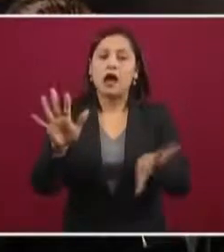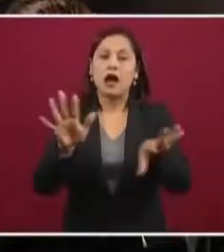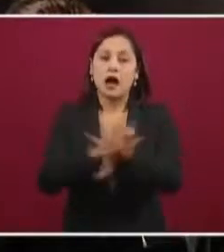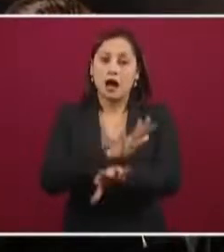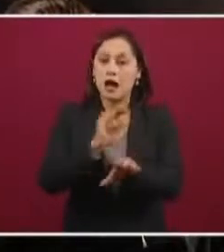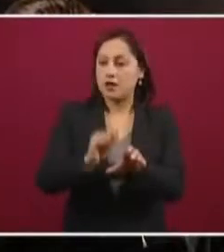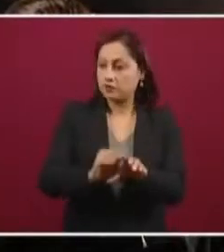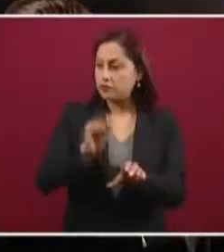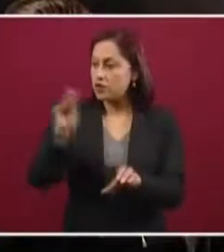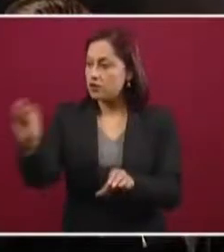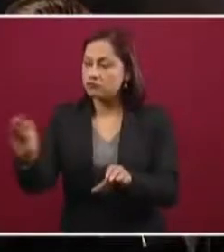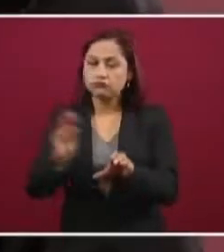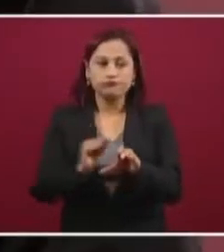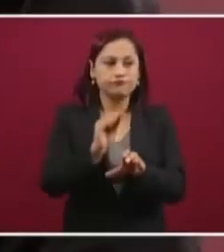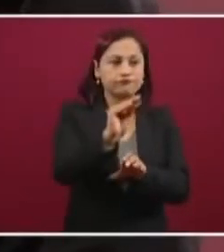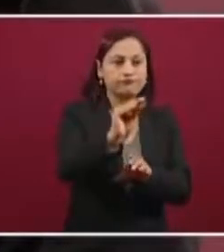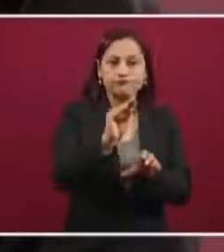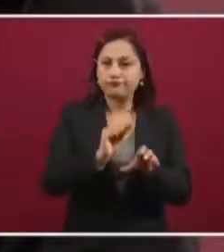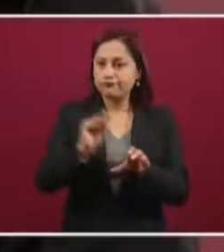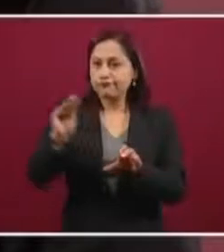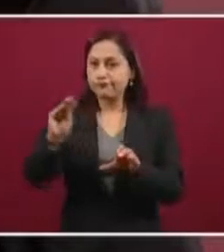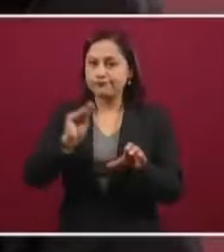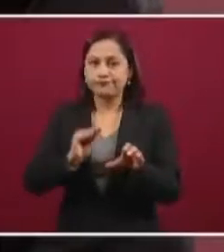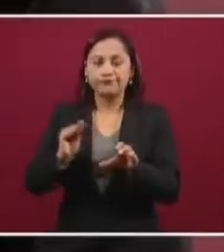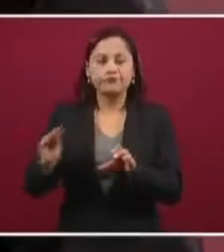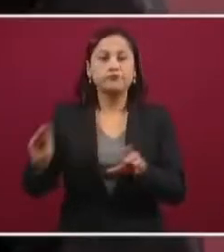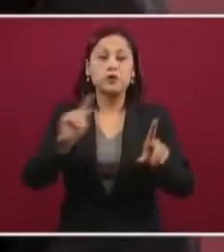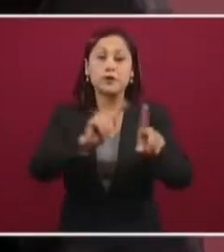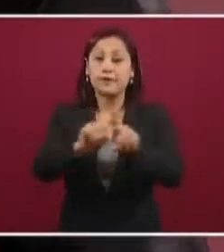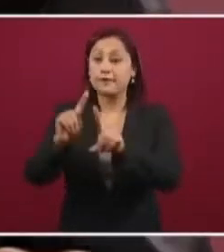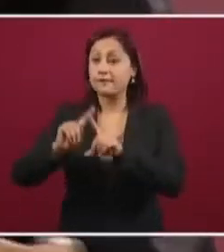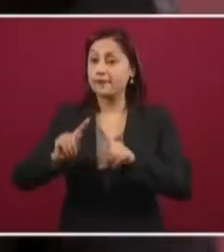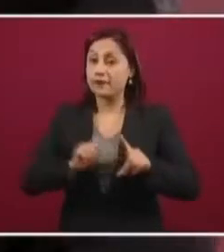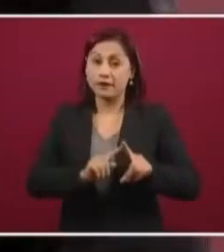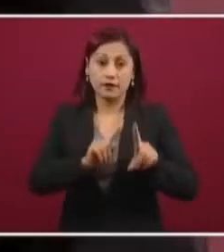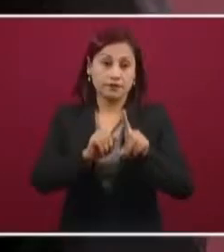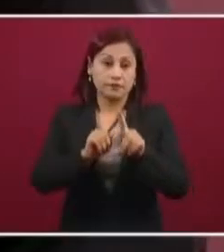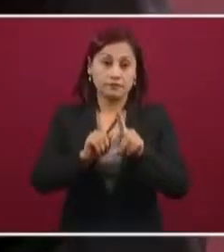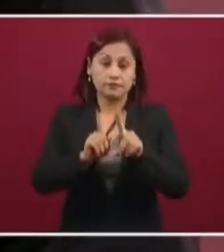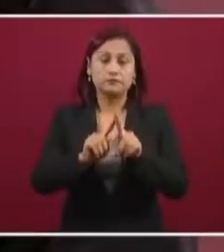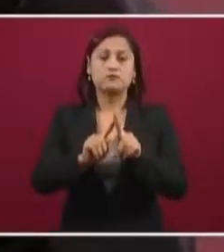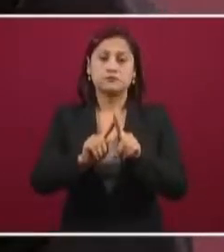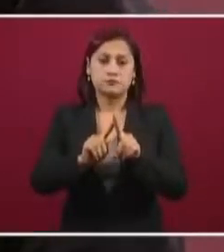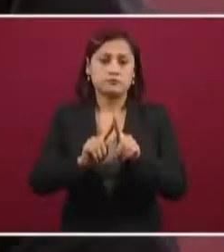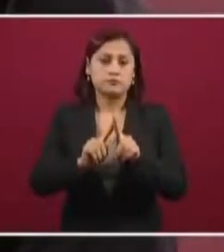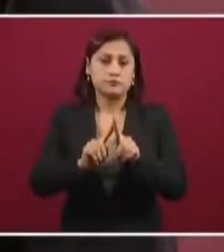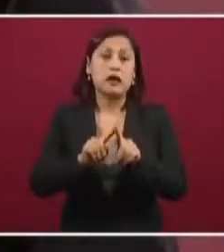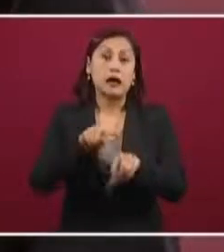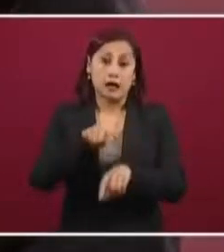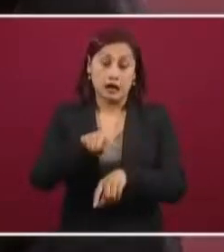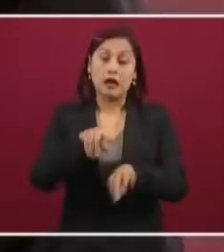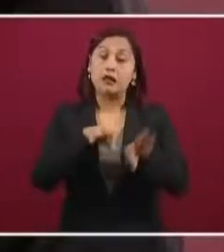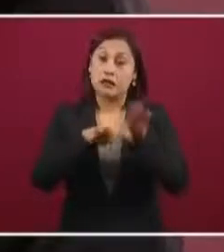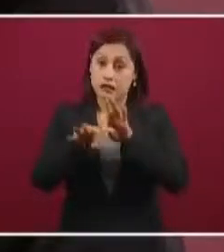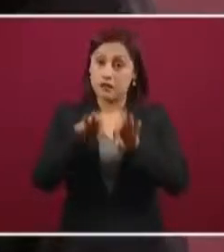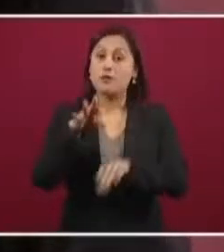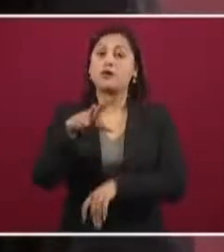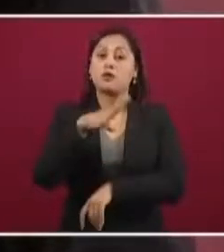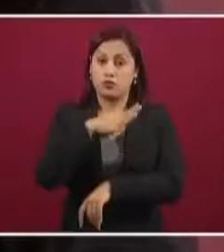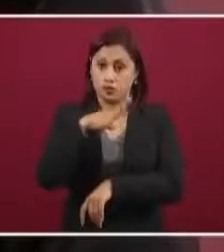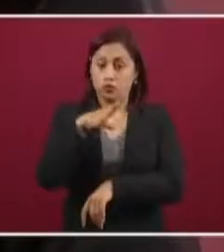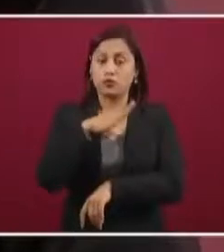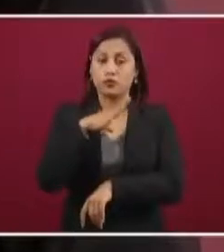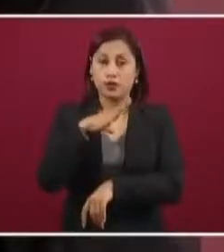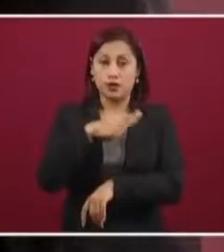trabajo, hay tareas en otras áreas de